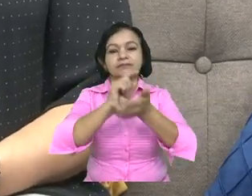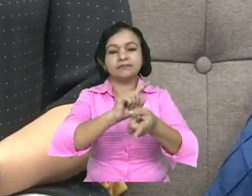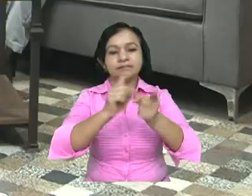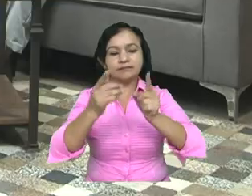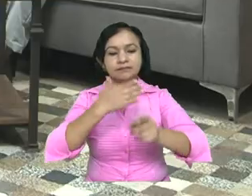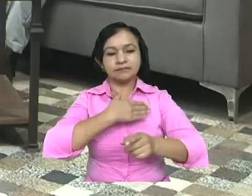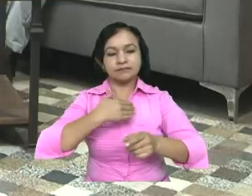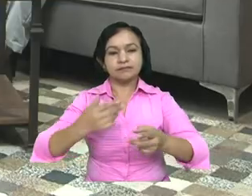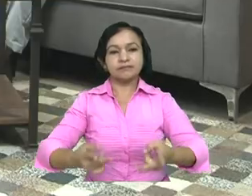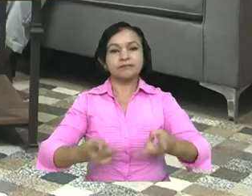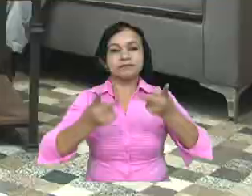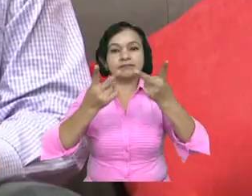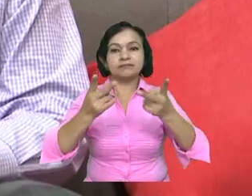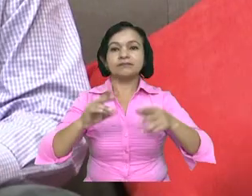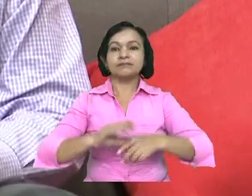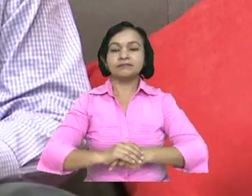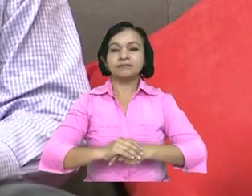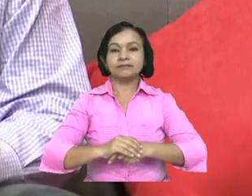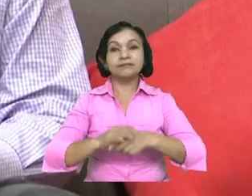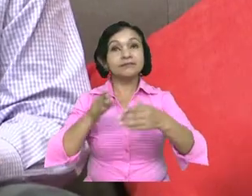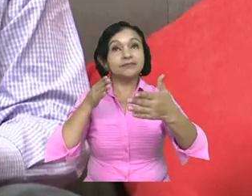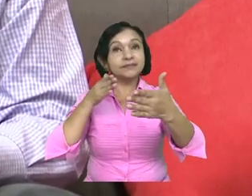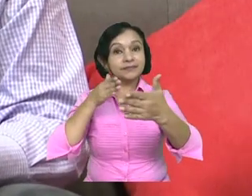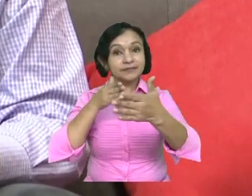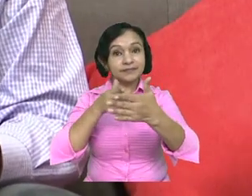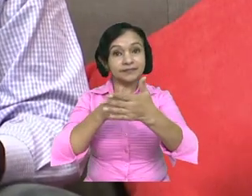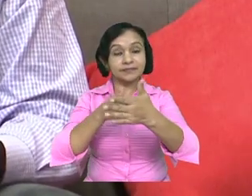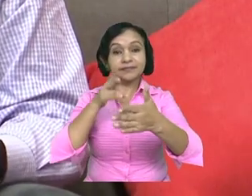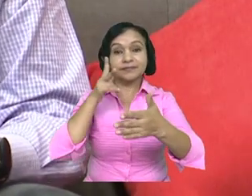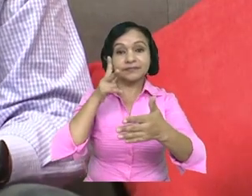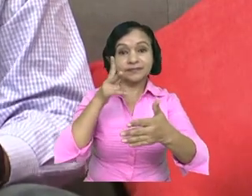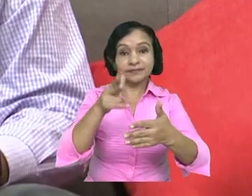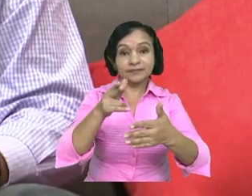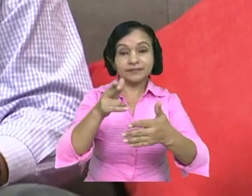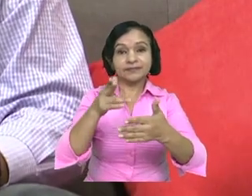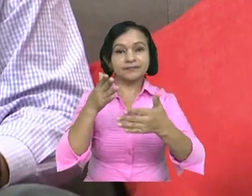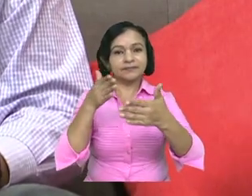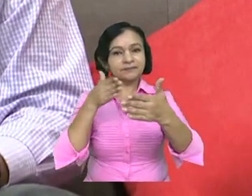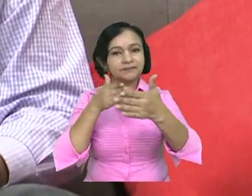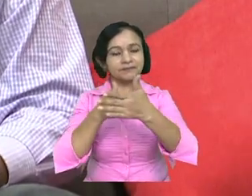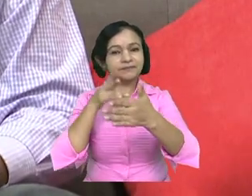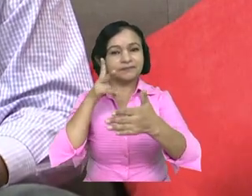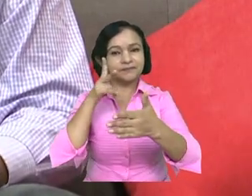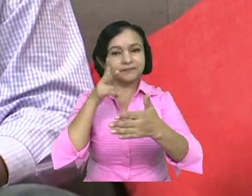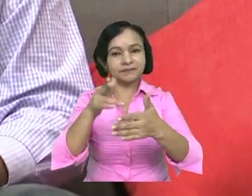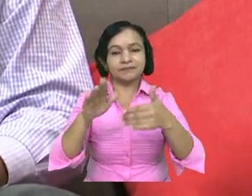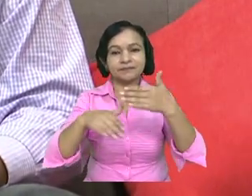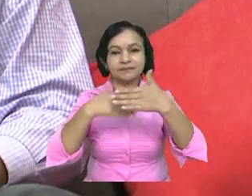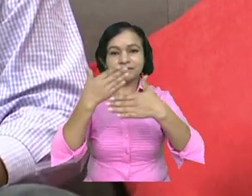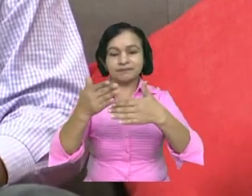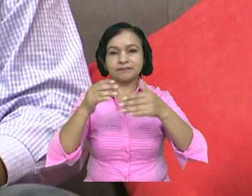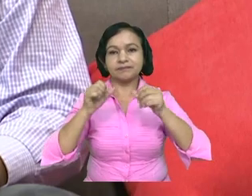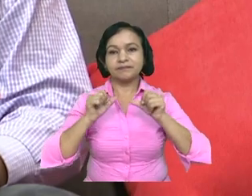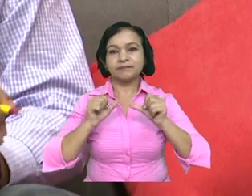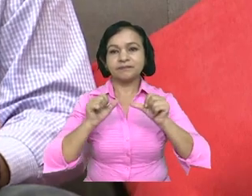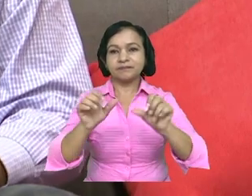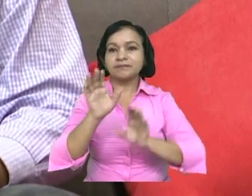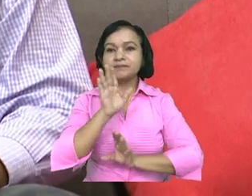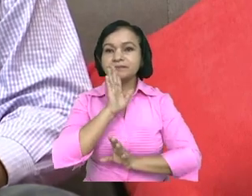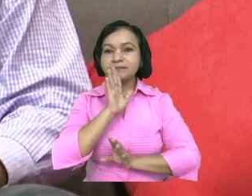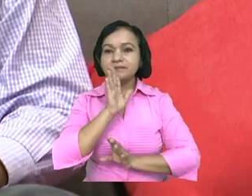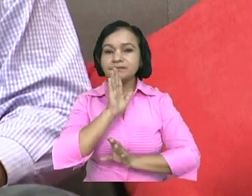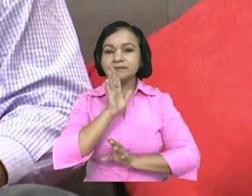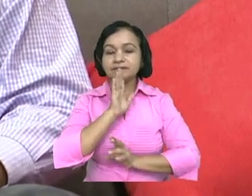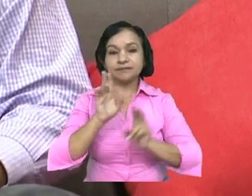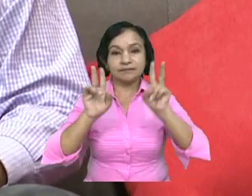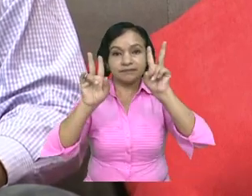la calidad de vida. Claro que sí, compañera, tenemos que hacer una pausa muy breve, pero al volver quisiera que conociéramos y conversar sobre lo que